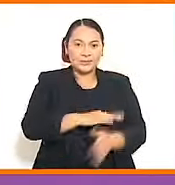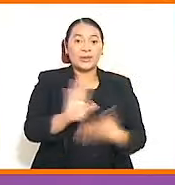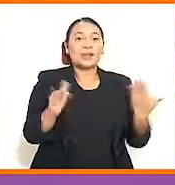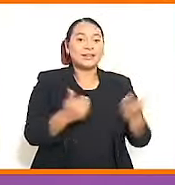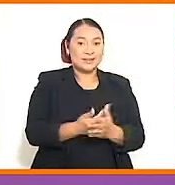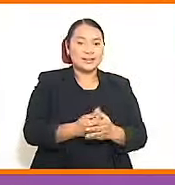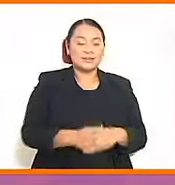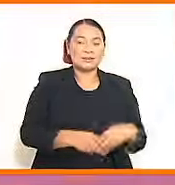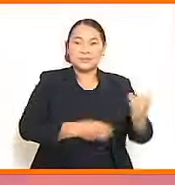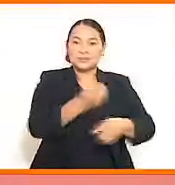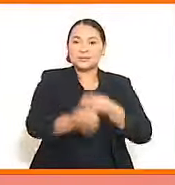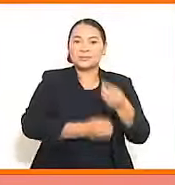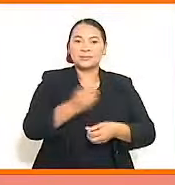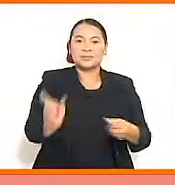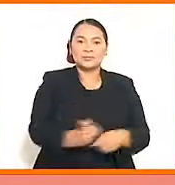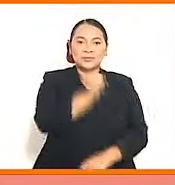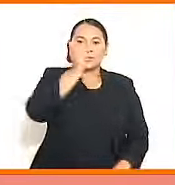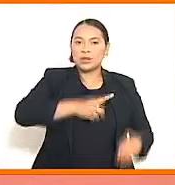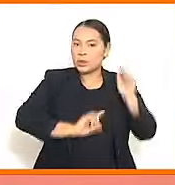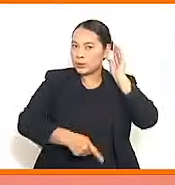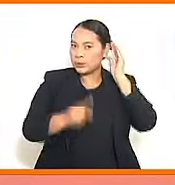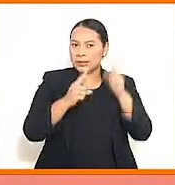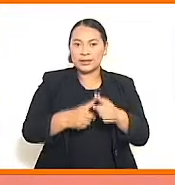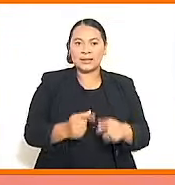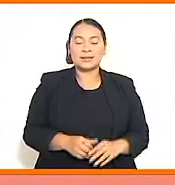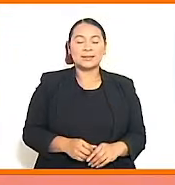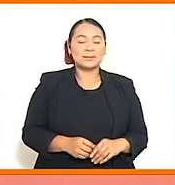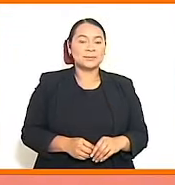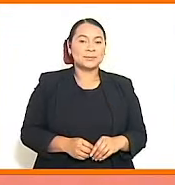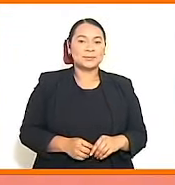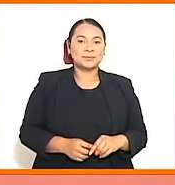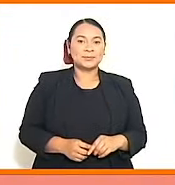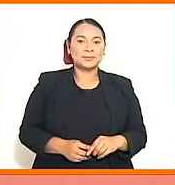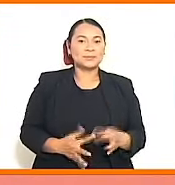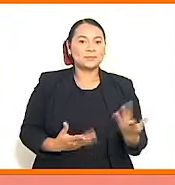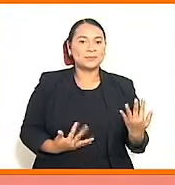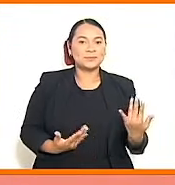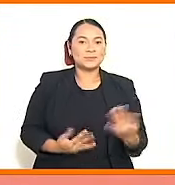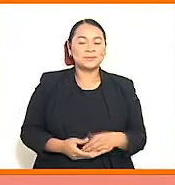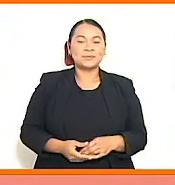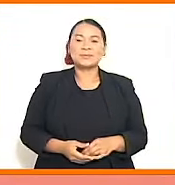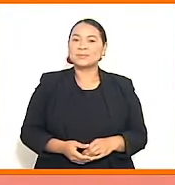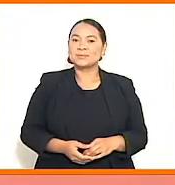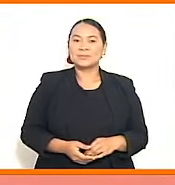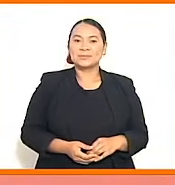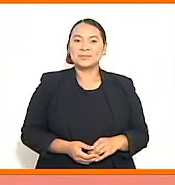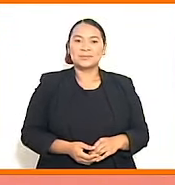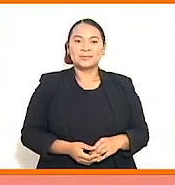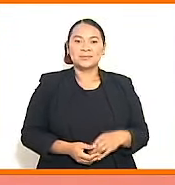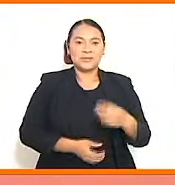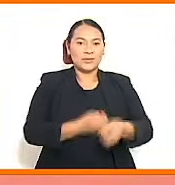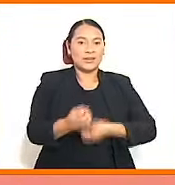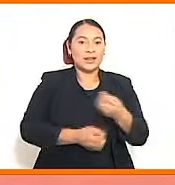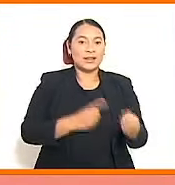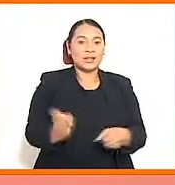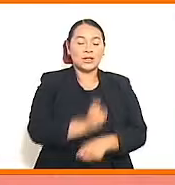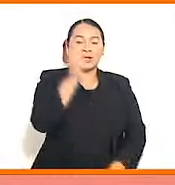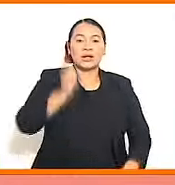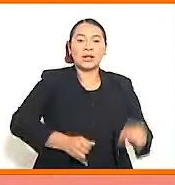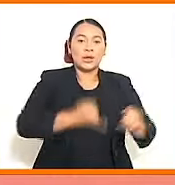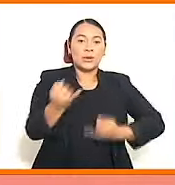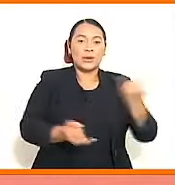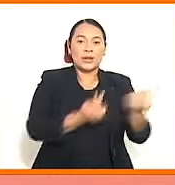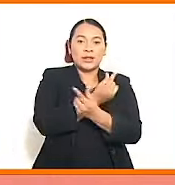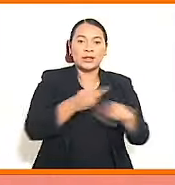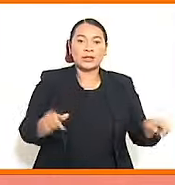esa esfera favorecida en su jugada de MultiX es La afortunada es jugada gratis.